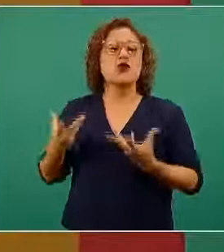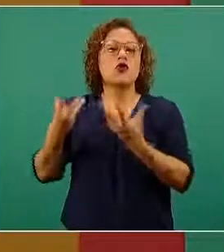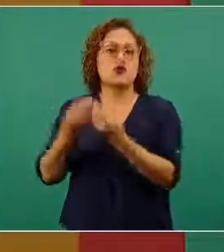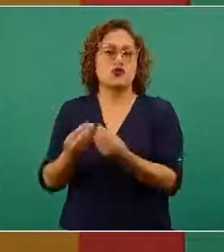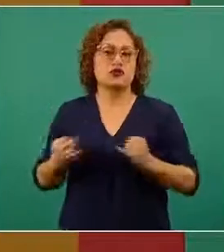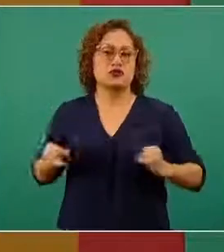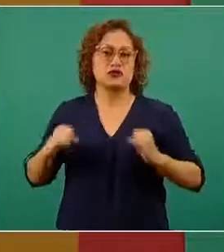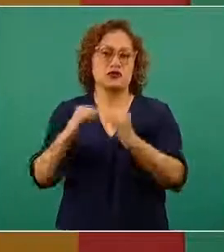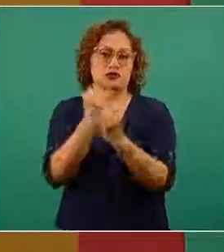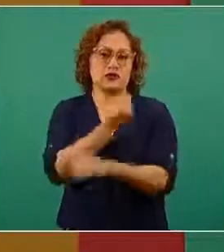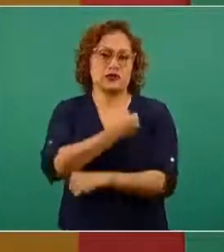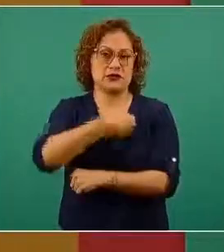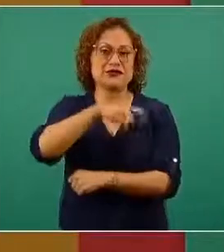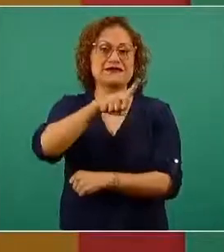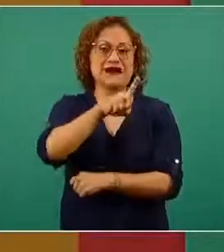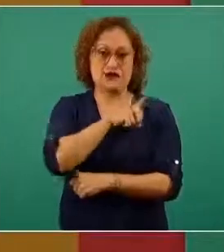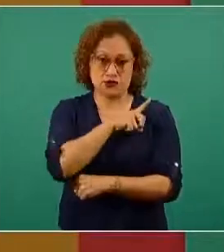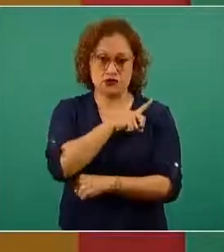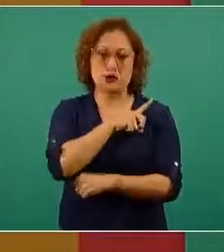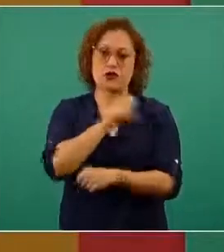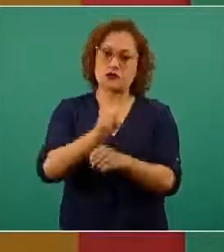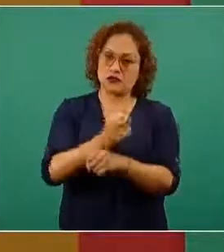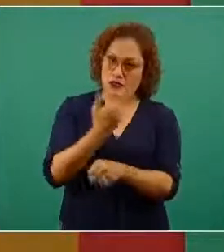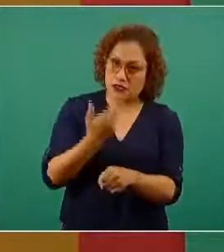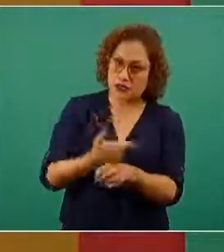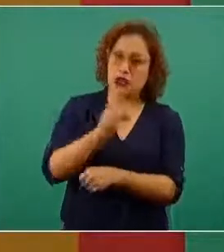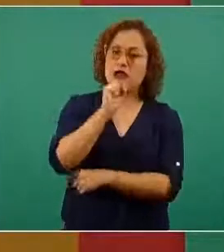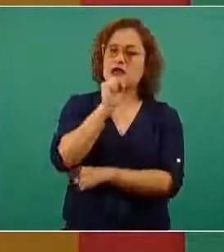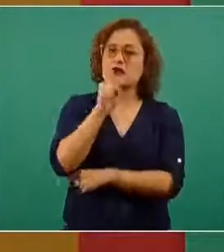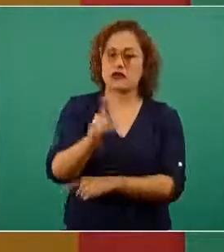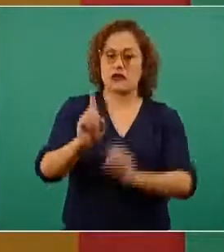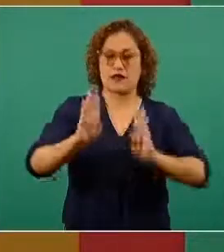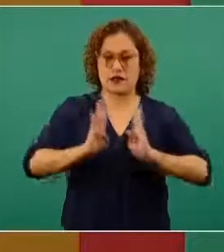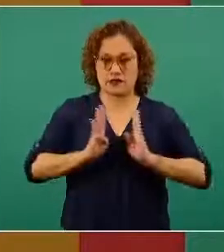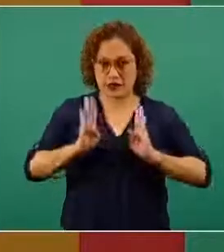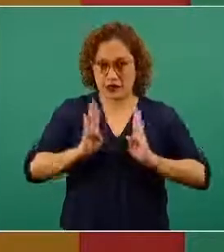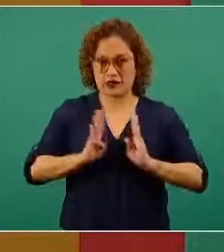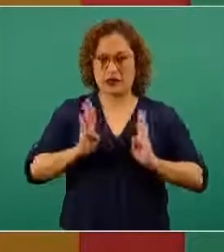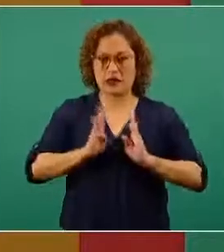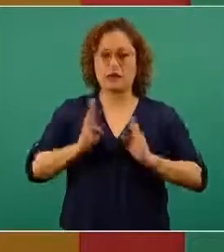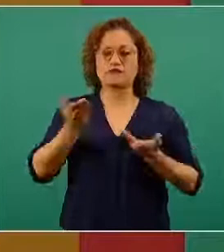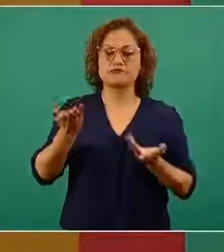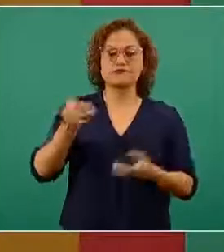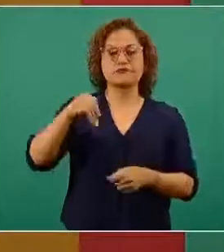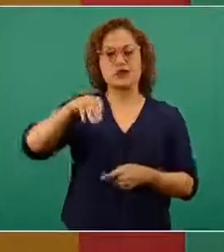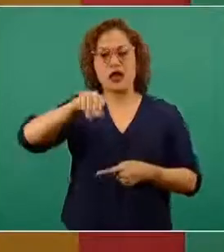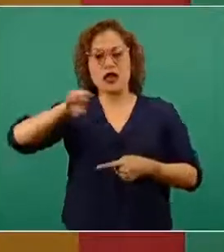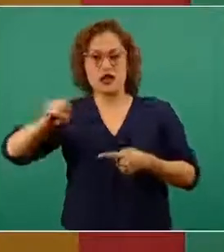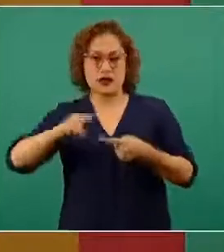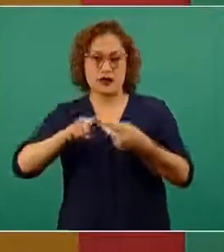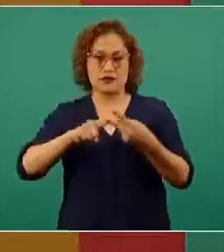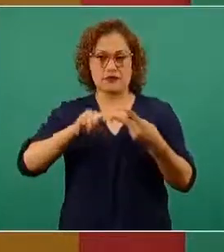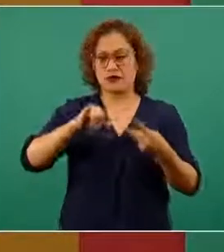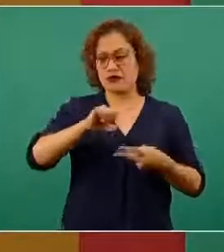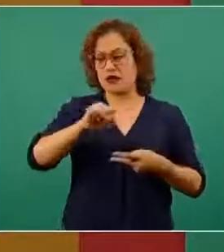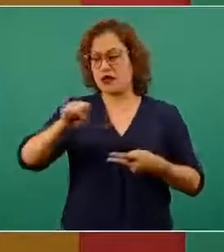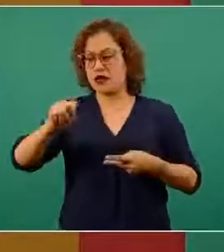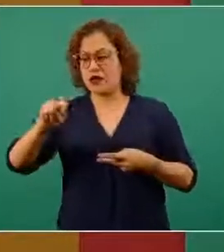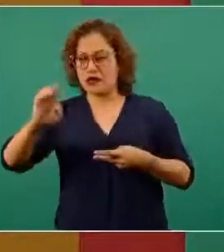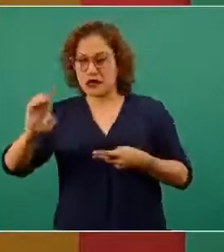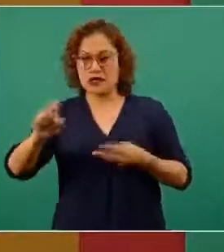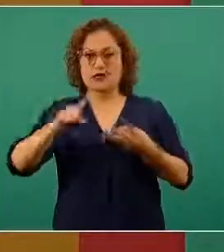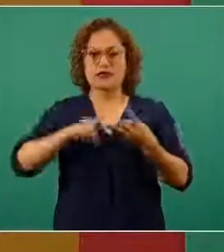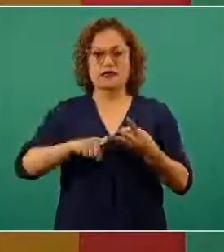civiles y militares, y el Instituto Mexicano del Seguro Social, el ISSSTE, la Dirección de